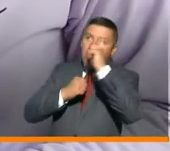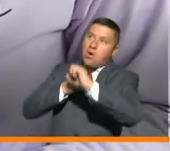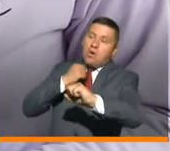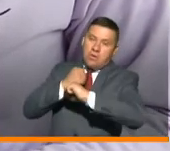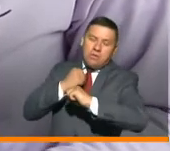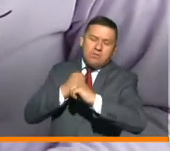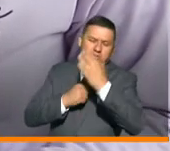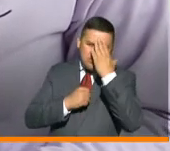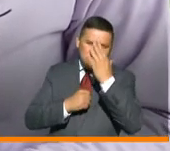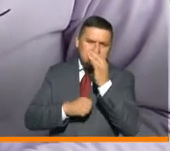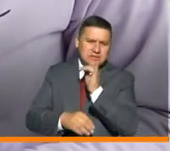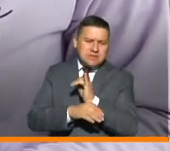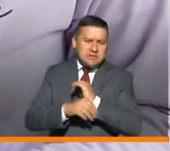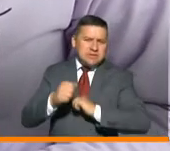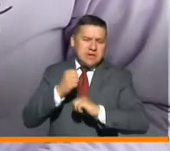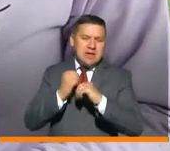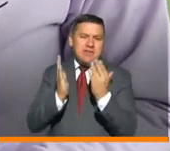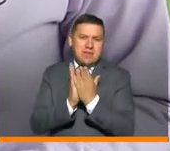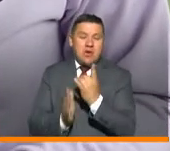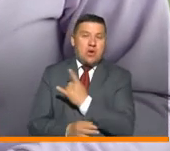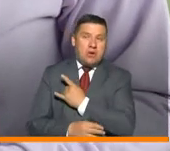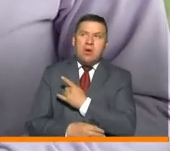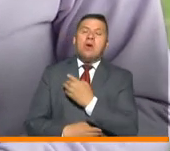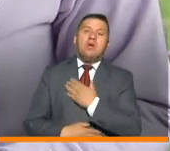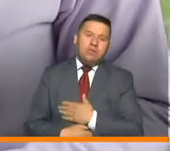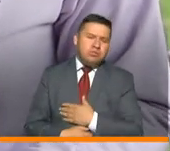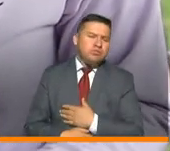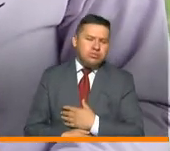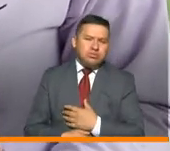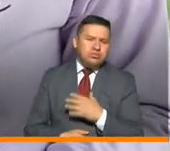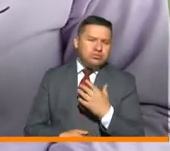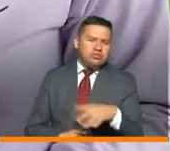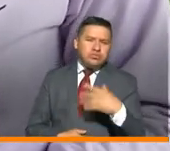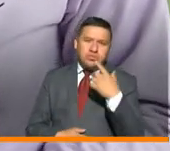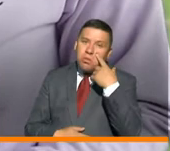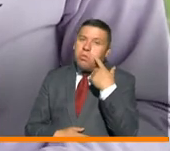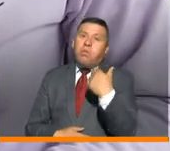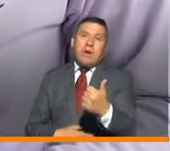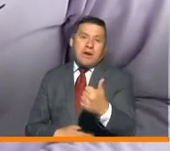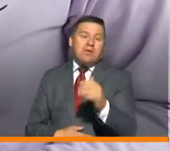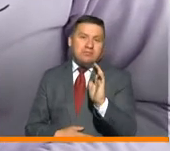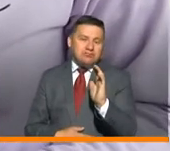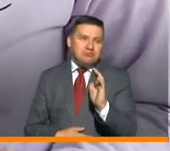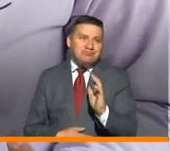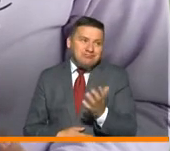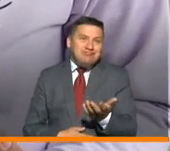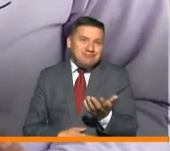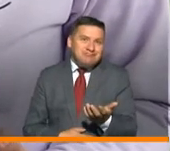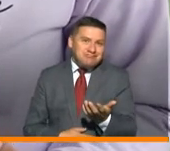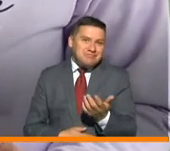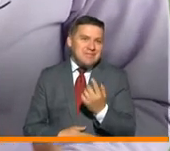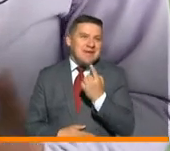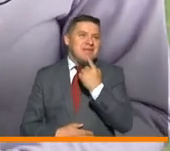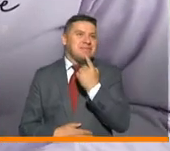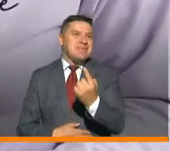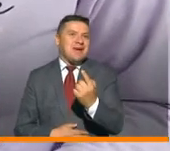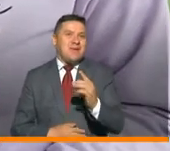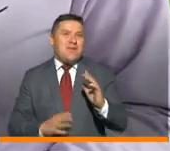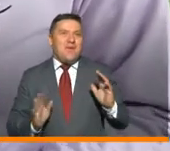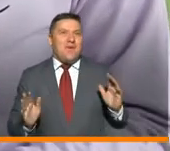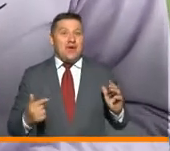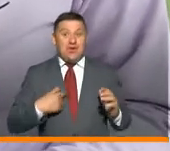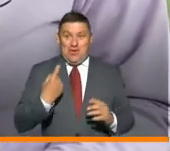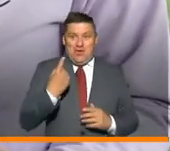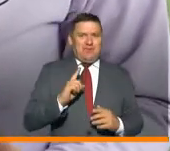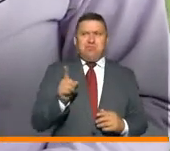mediante las instituciones de educación superior ha sido pues súper bueno. ya que, pues, como digo, no solamente fui